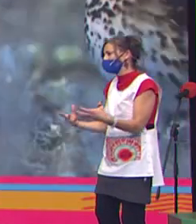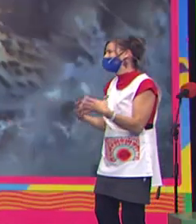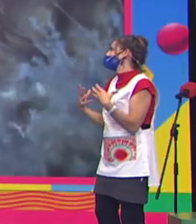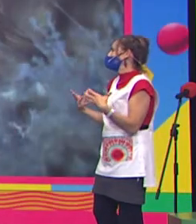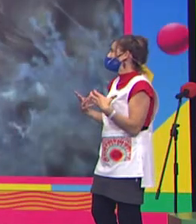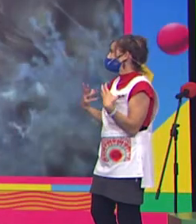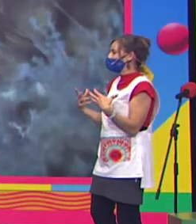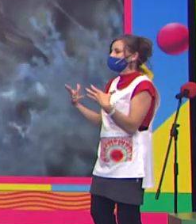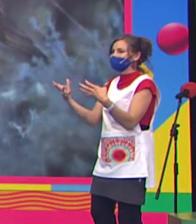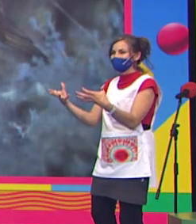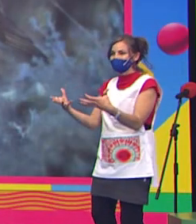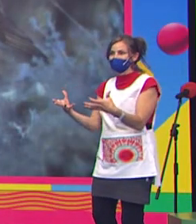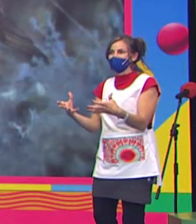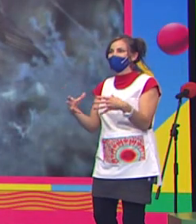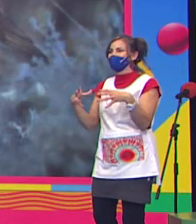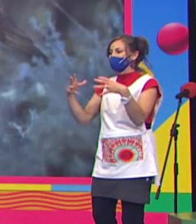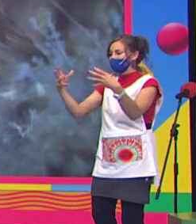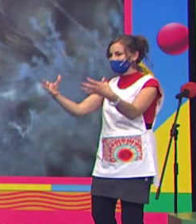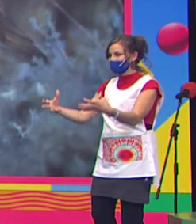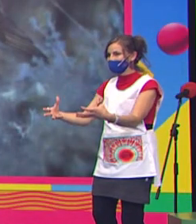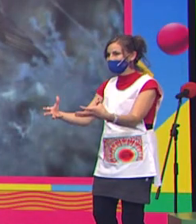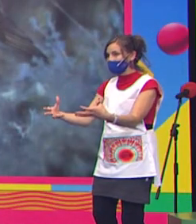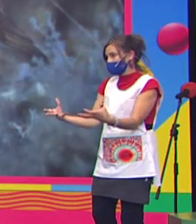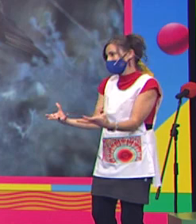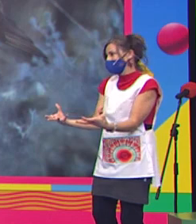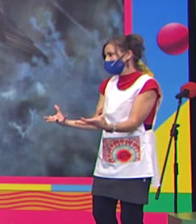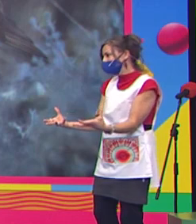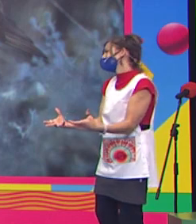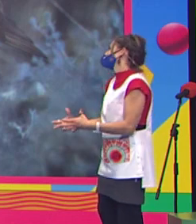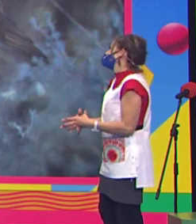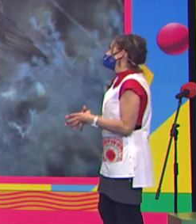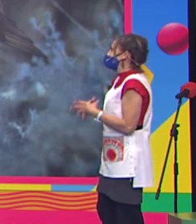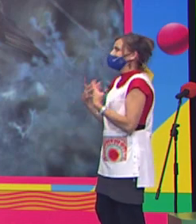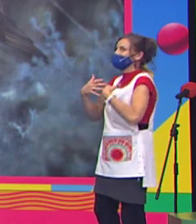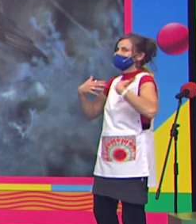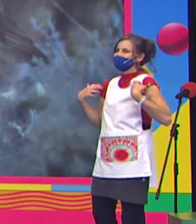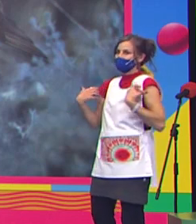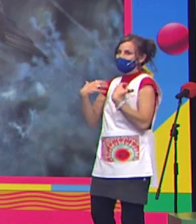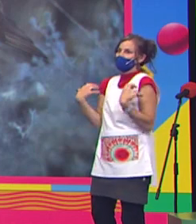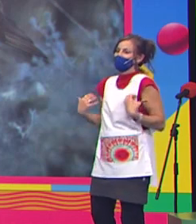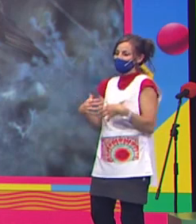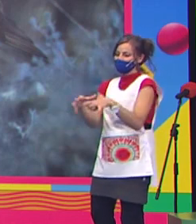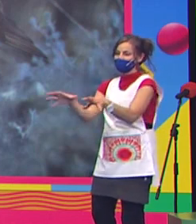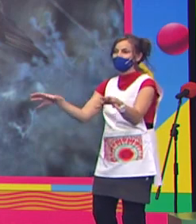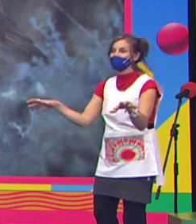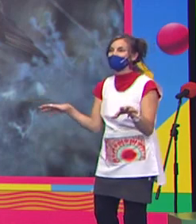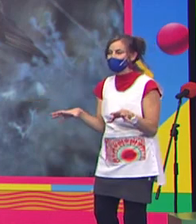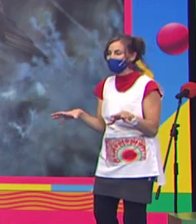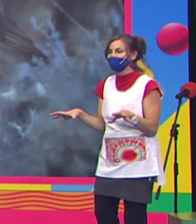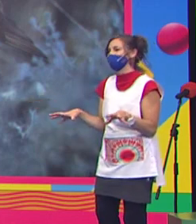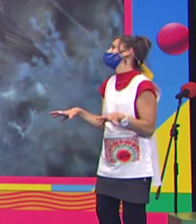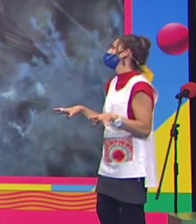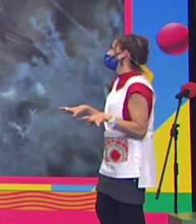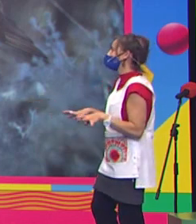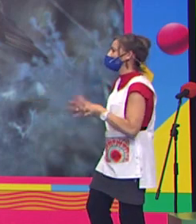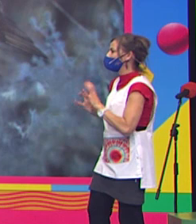suelo. Entonces, para poder acercarse y poder alimentarse, tienen que estar como camufladas de cómo es el suelo